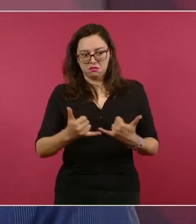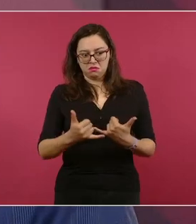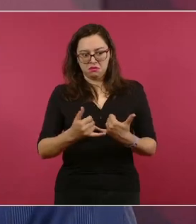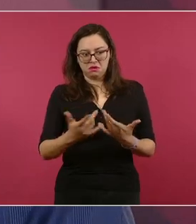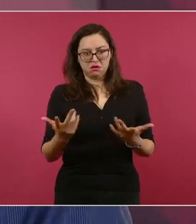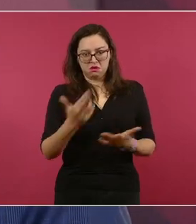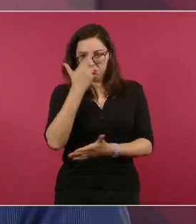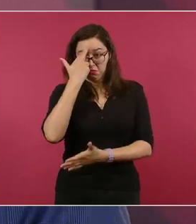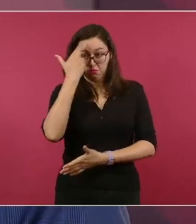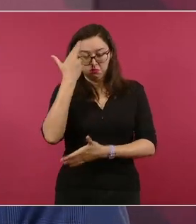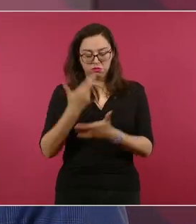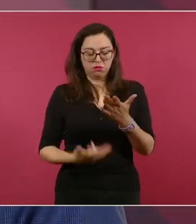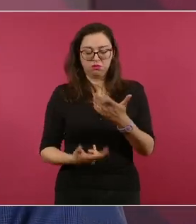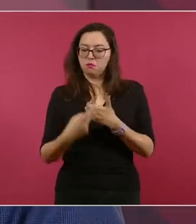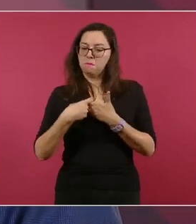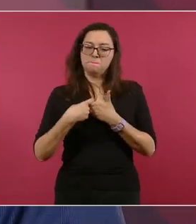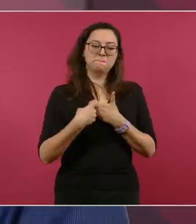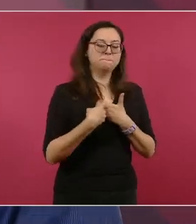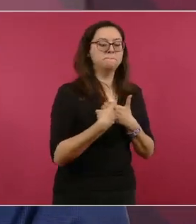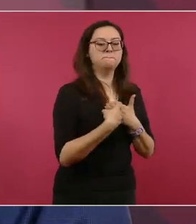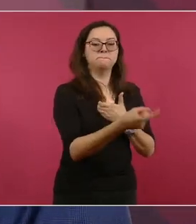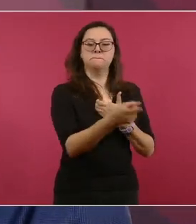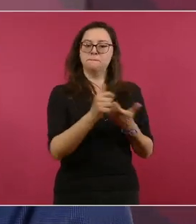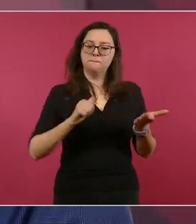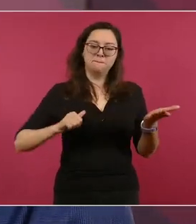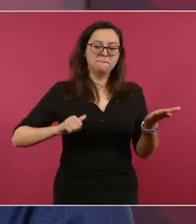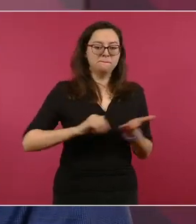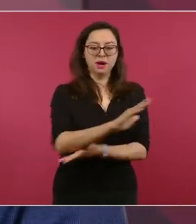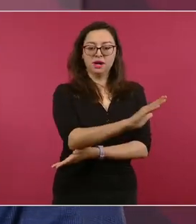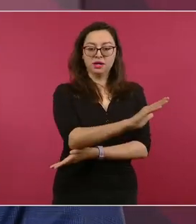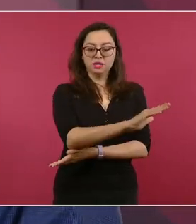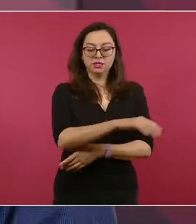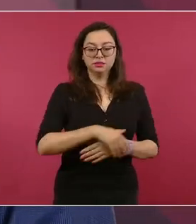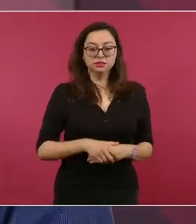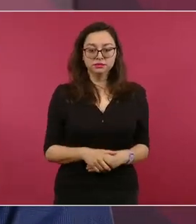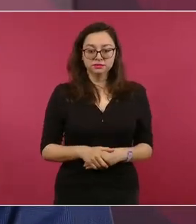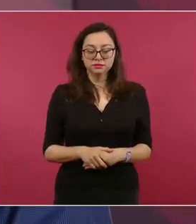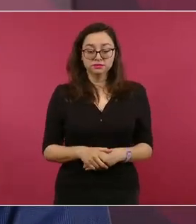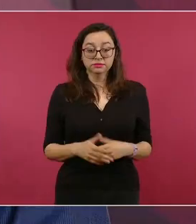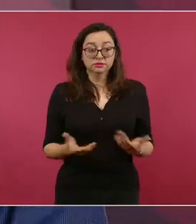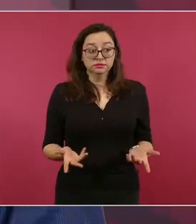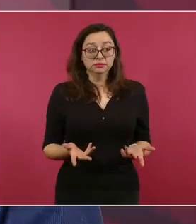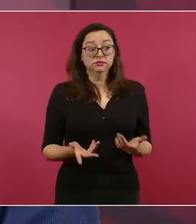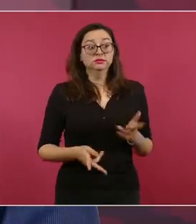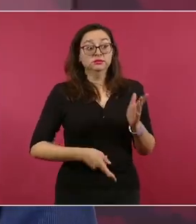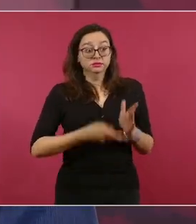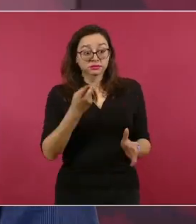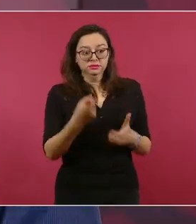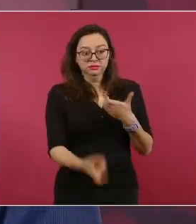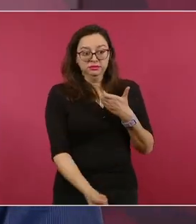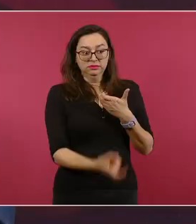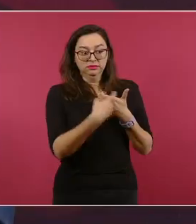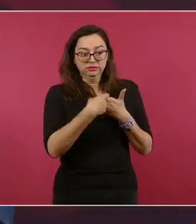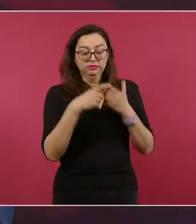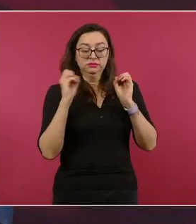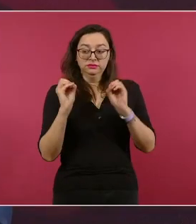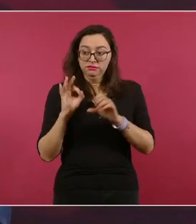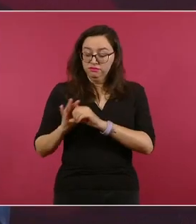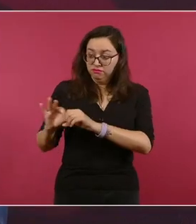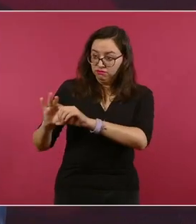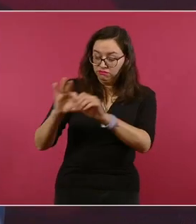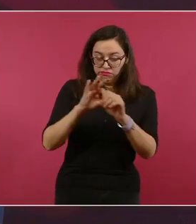la organización y que no se ejerza el derecho de veto que